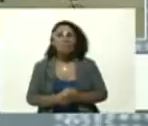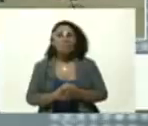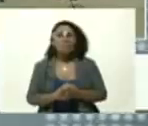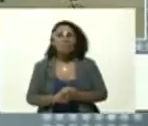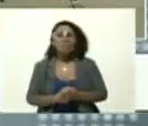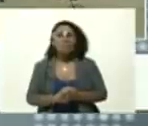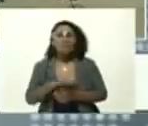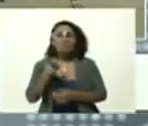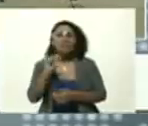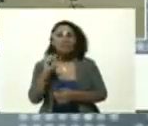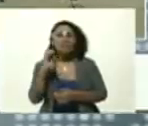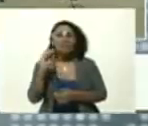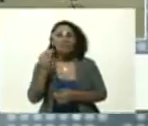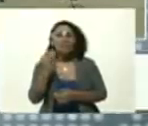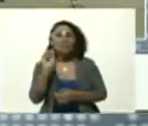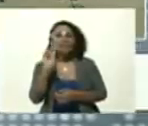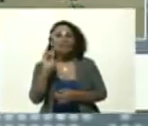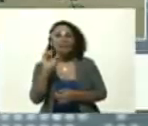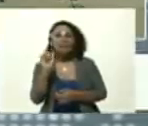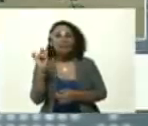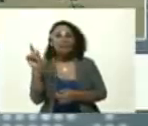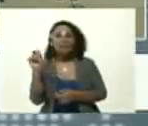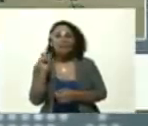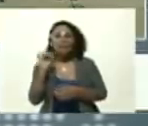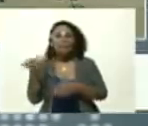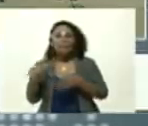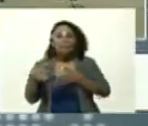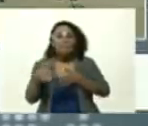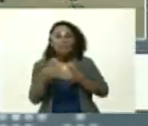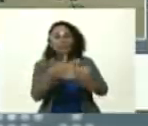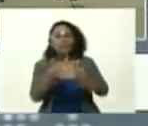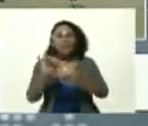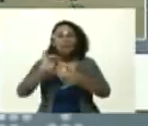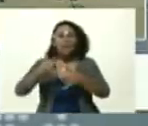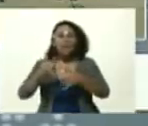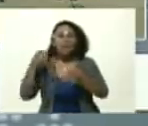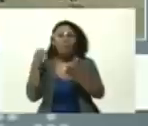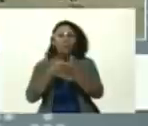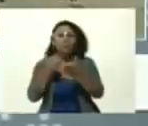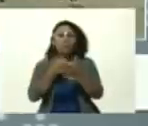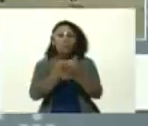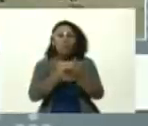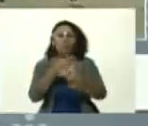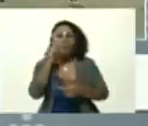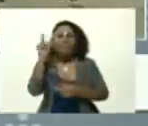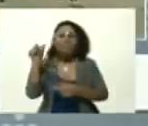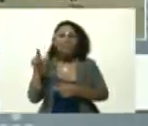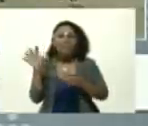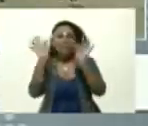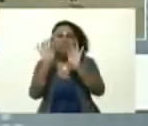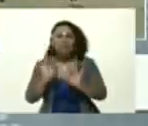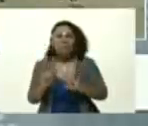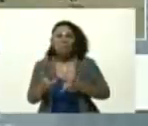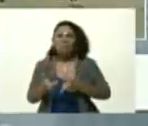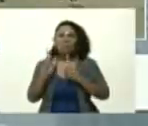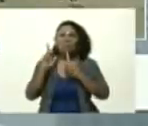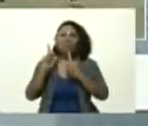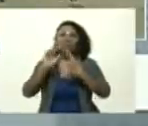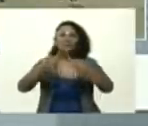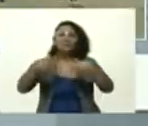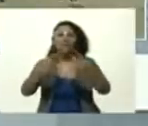Jacqueline Faría, conocida ahí en los pasillos de ingeniería, cuando luchaba contra Pierzosa y el modelo autoritario